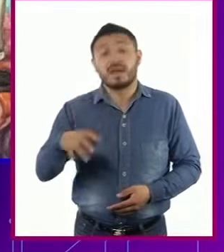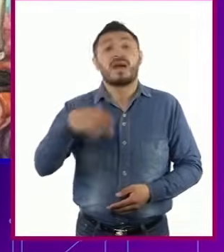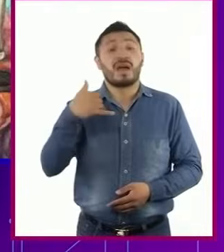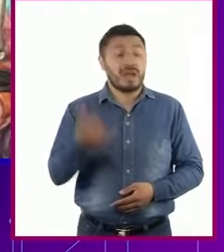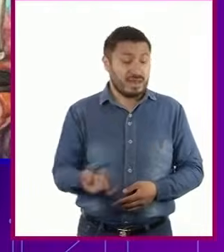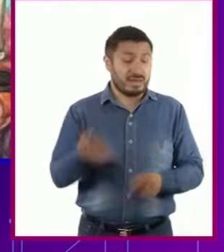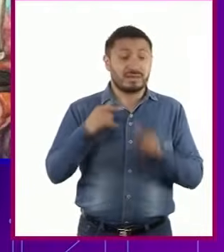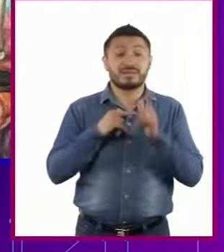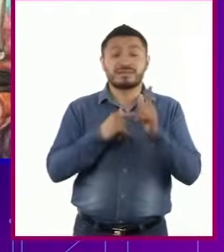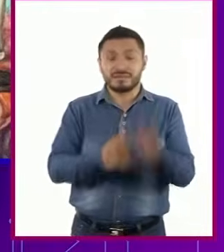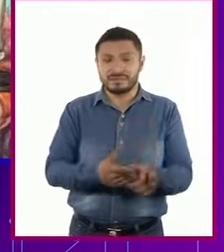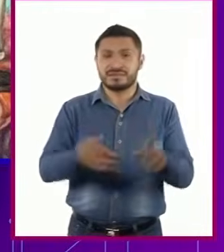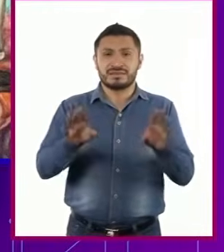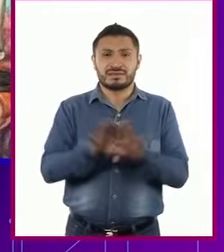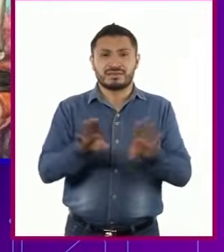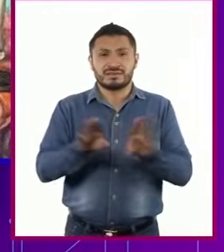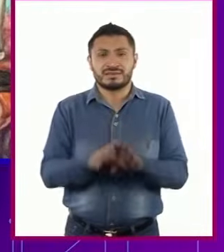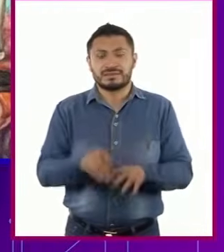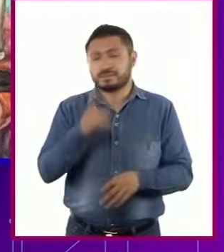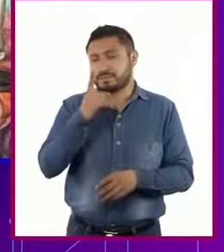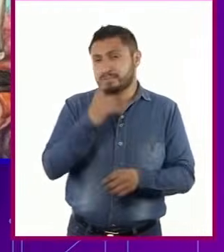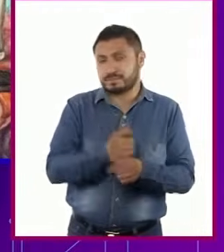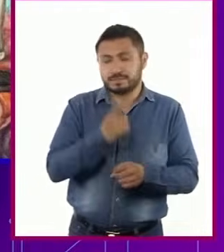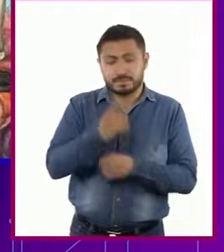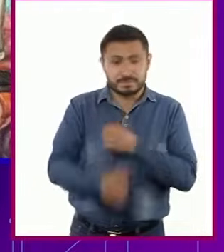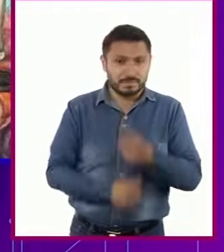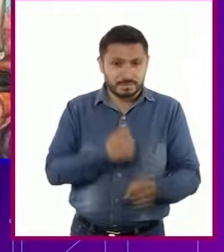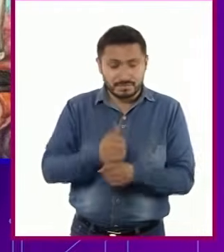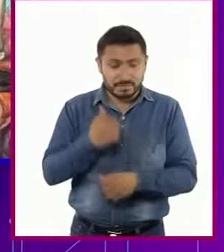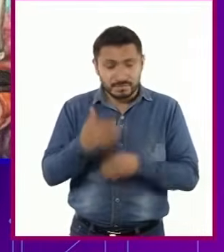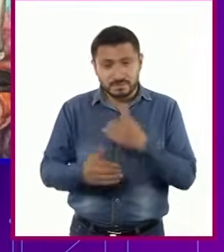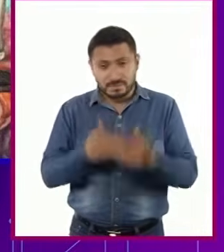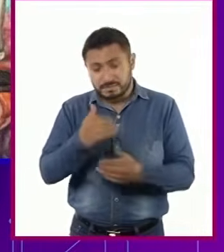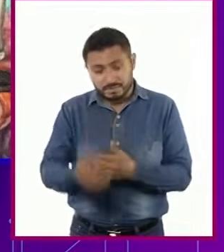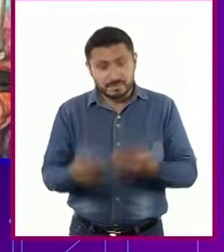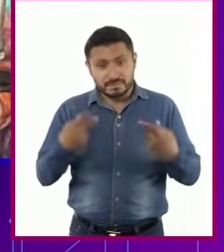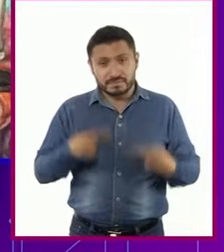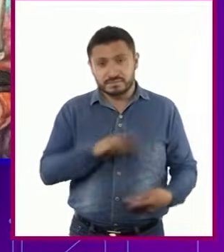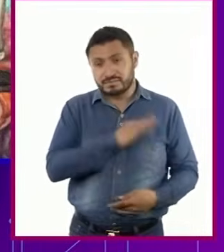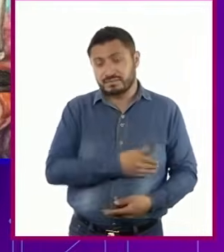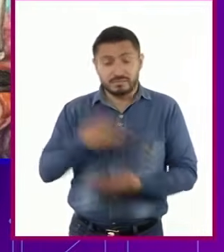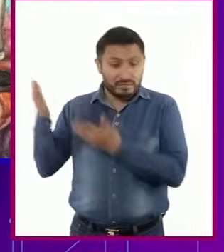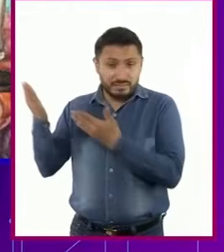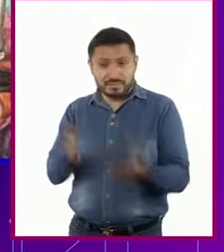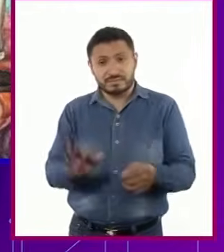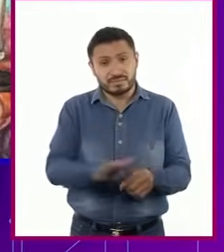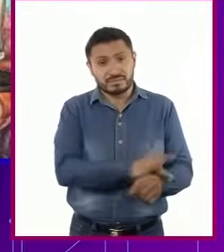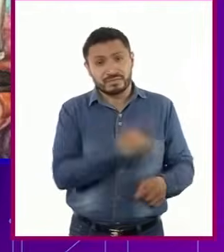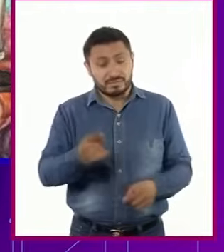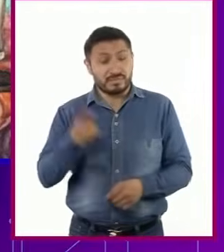mantuvieron en los primeros años en que llegaron los españoles, porque a